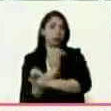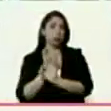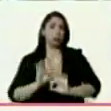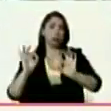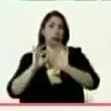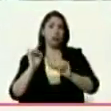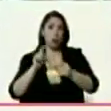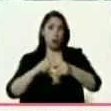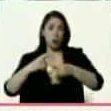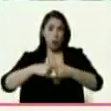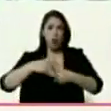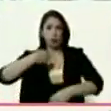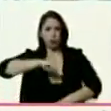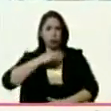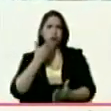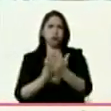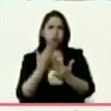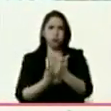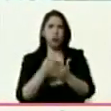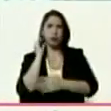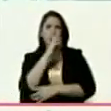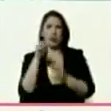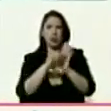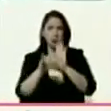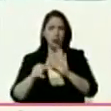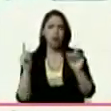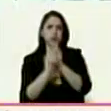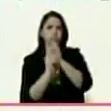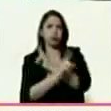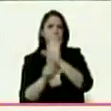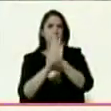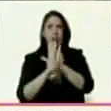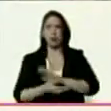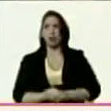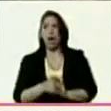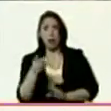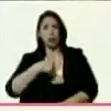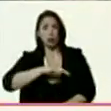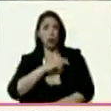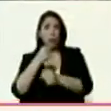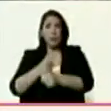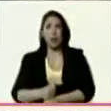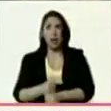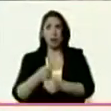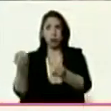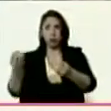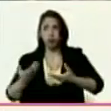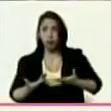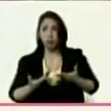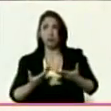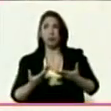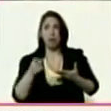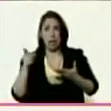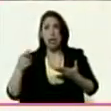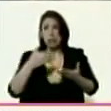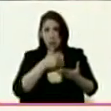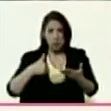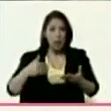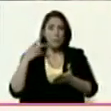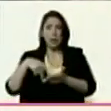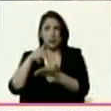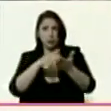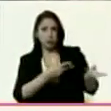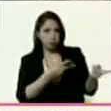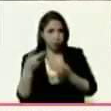Asamblea Nacional Constituyente algunas modificaciones y reformas a las leyes. Ahí estamos esperando que nos las entreguen. Si ellas quieren participar,